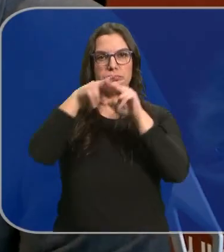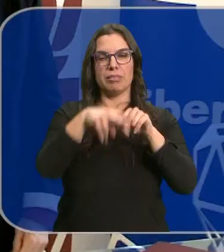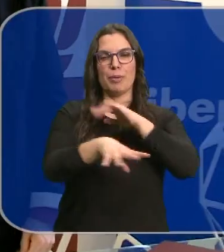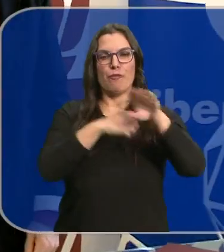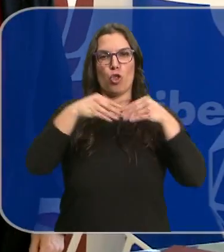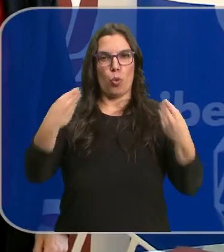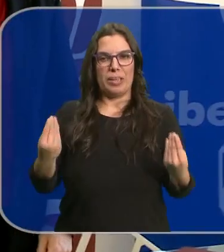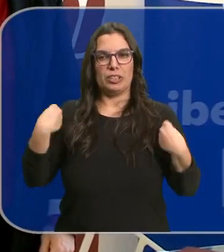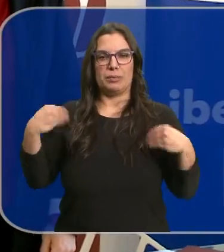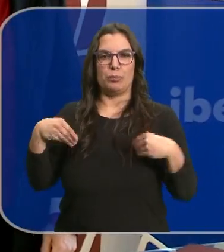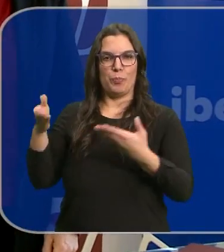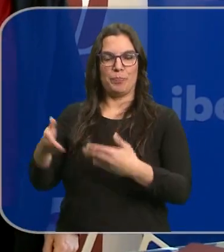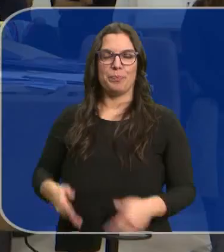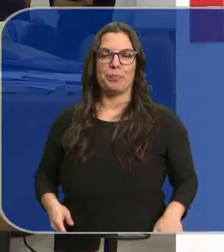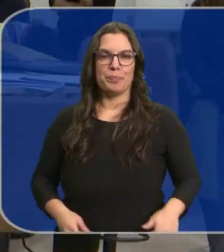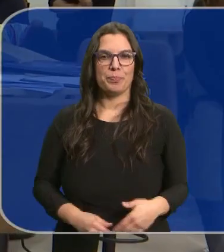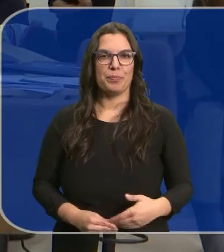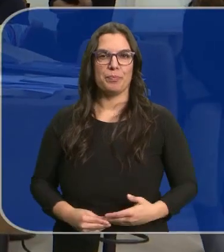documental Emiliano Aguirre.